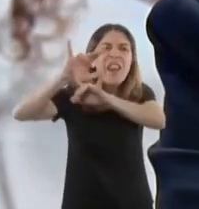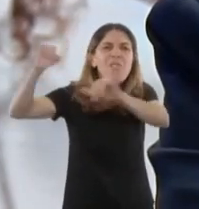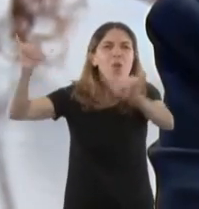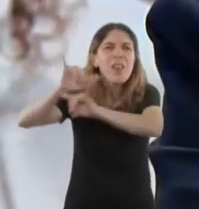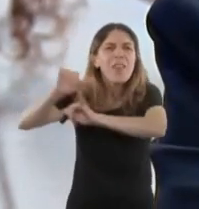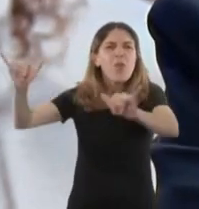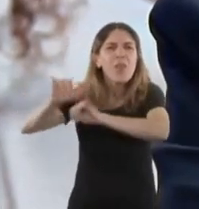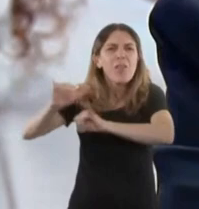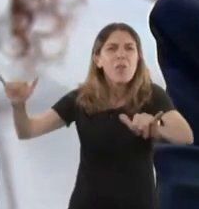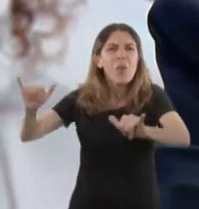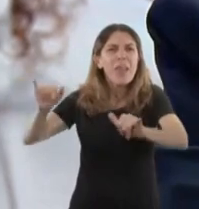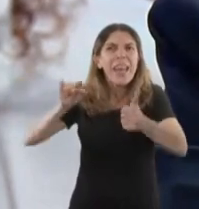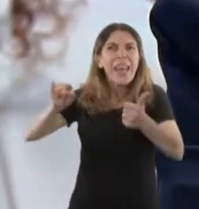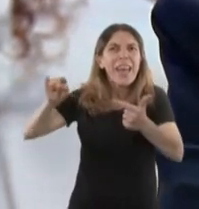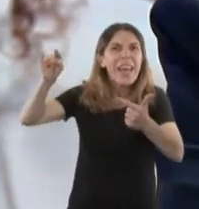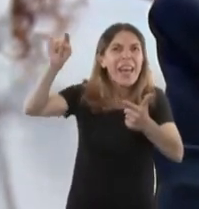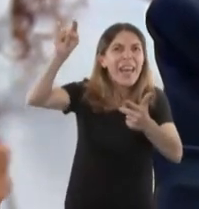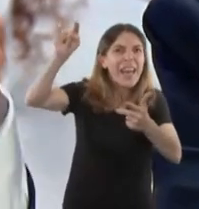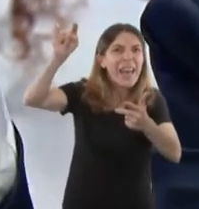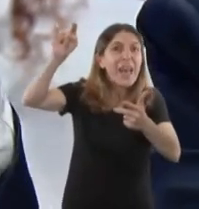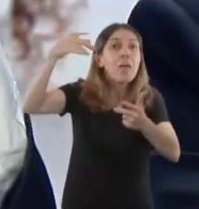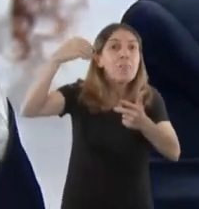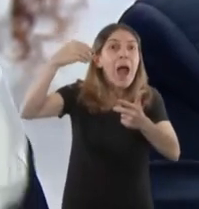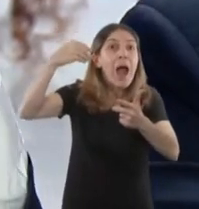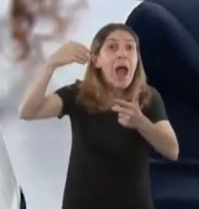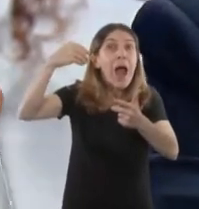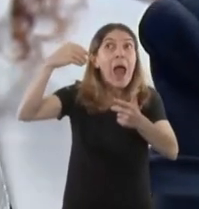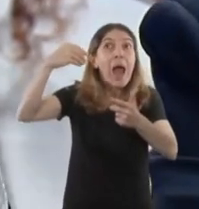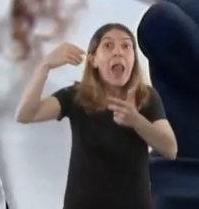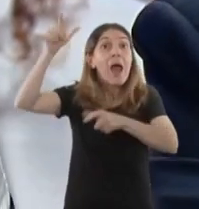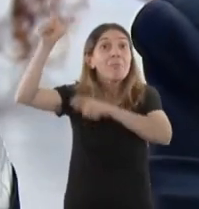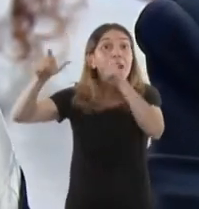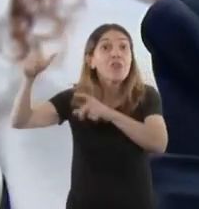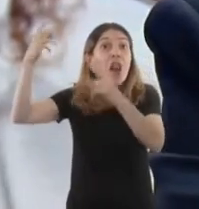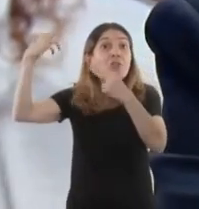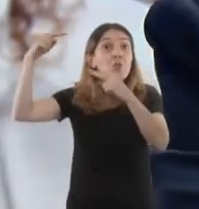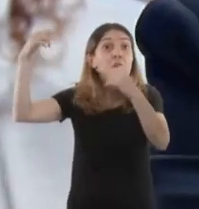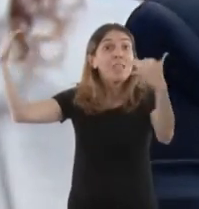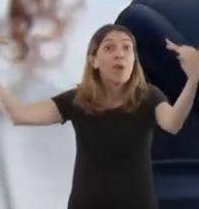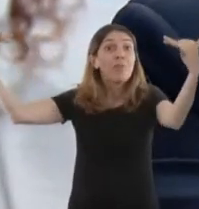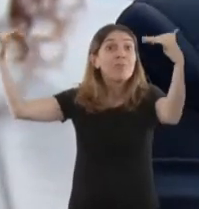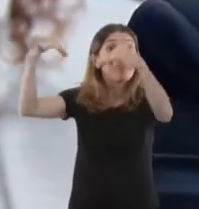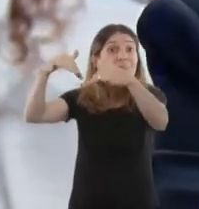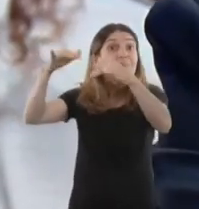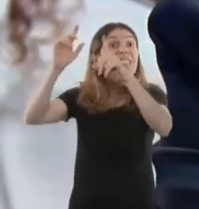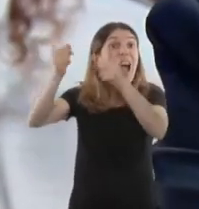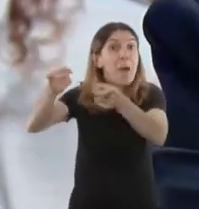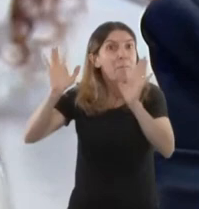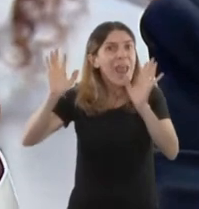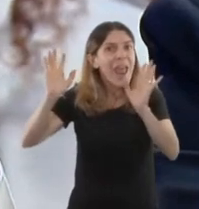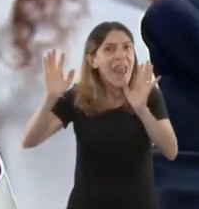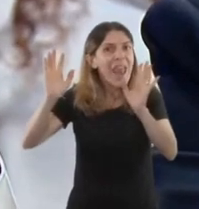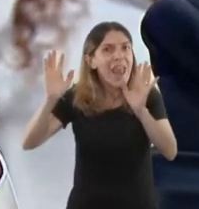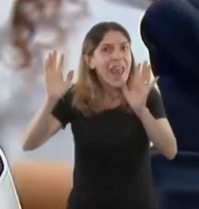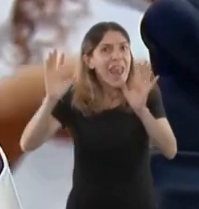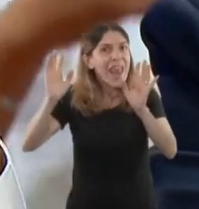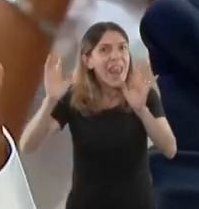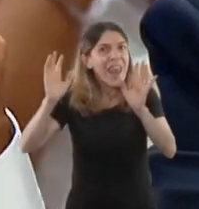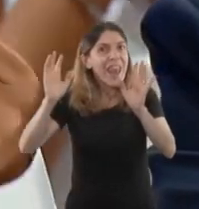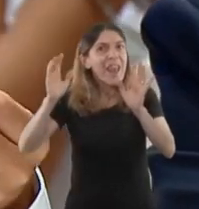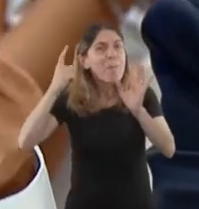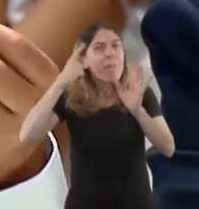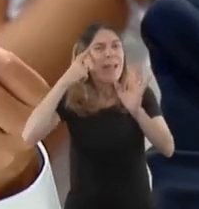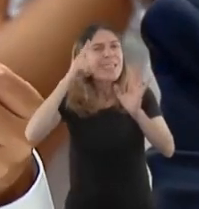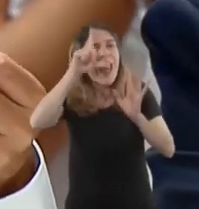y para que en todo caso la oferta sea también pensando de manera